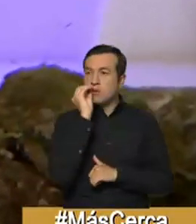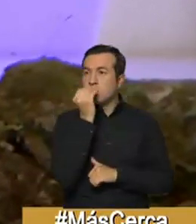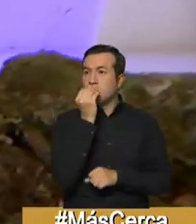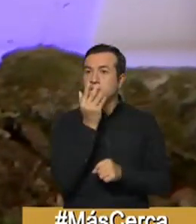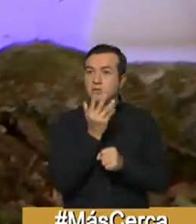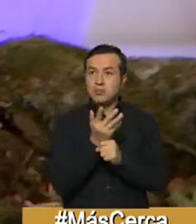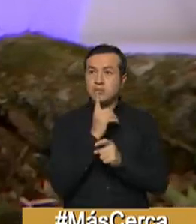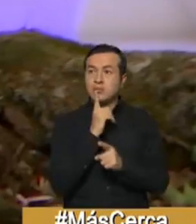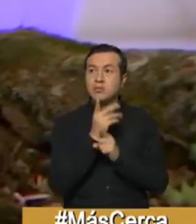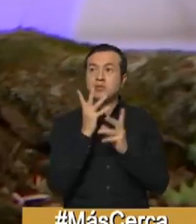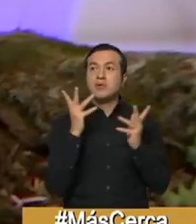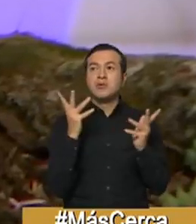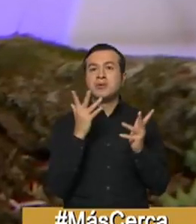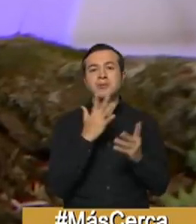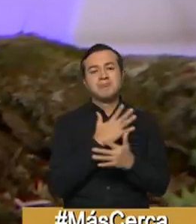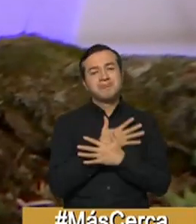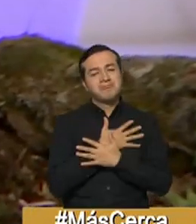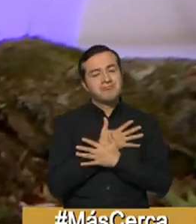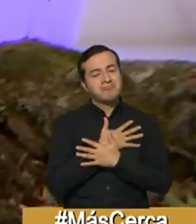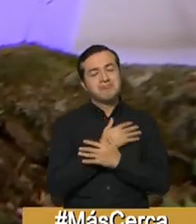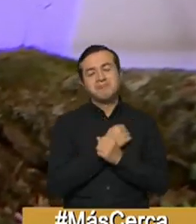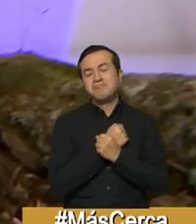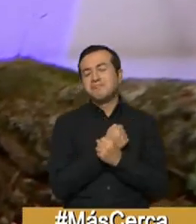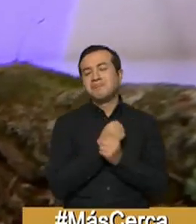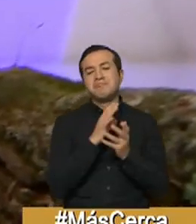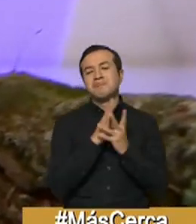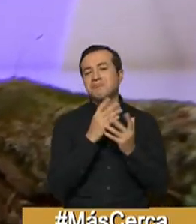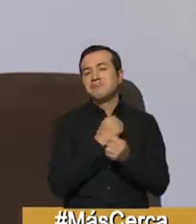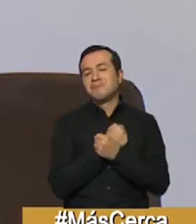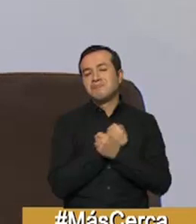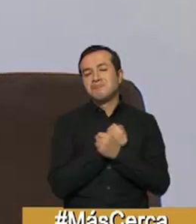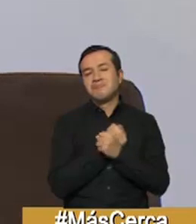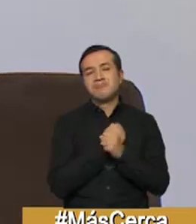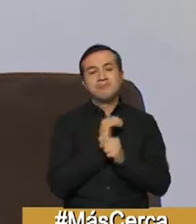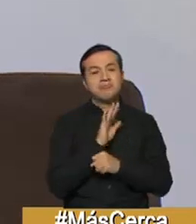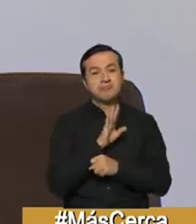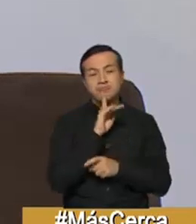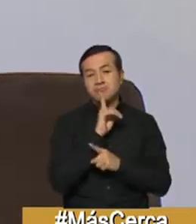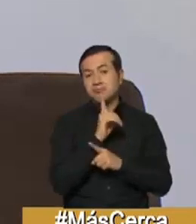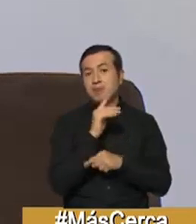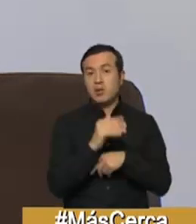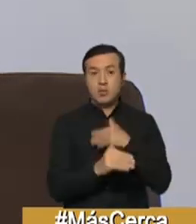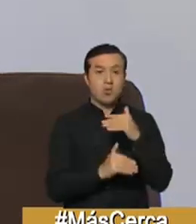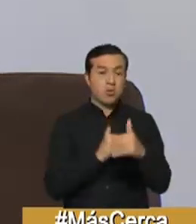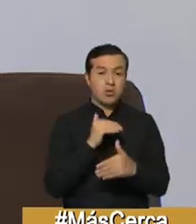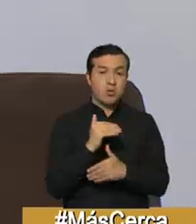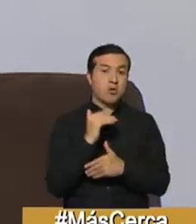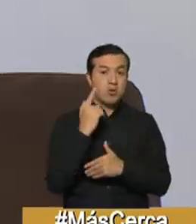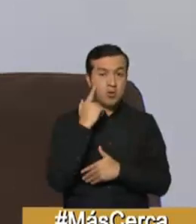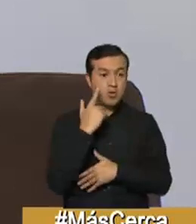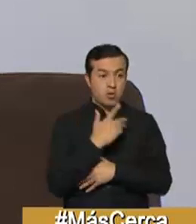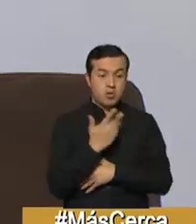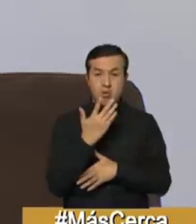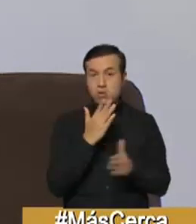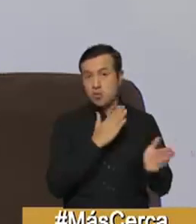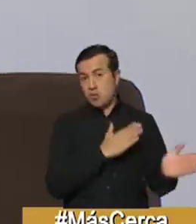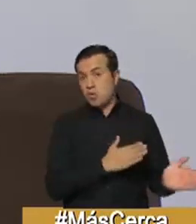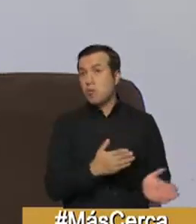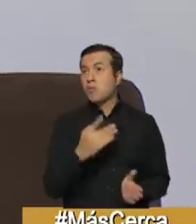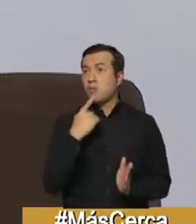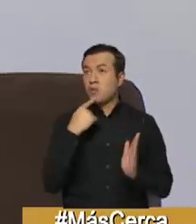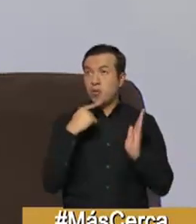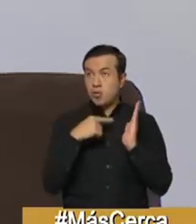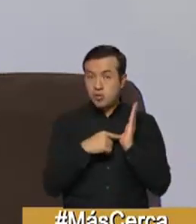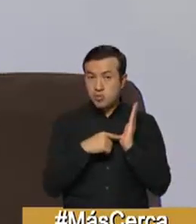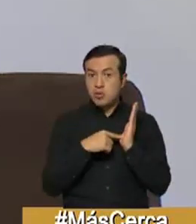hablábamos fuera de cámaras, el mimado. El mimado necesita mucho cuidado porque hay que estar, son procesos que un bonsai lleva y en este caso para